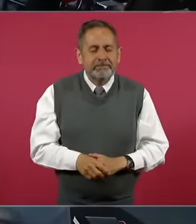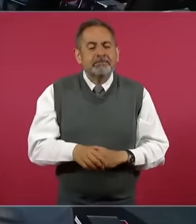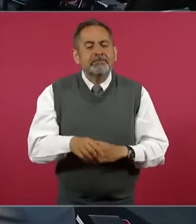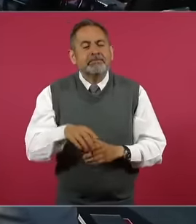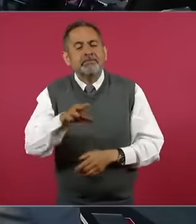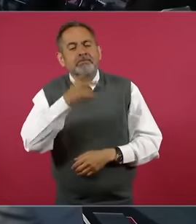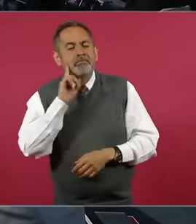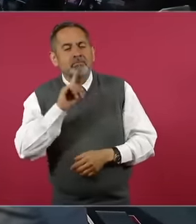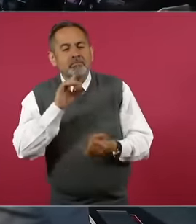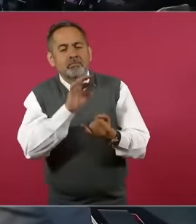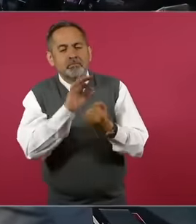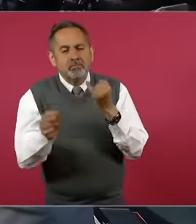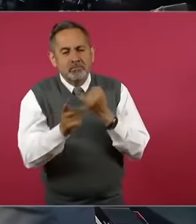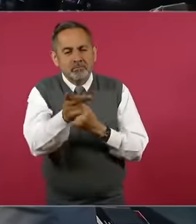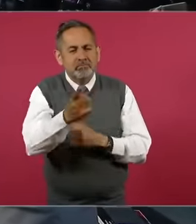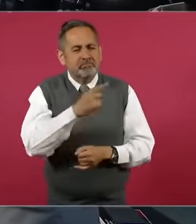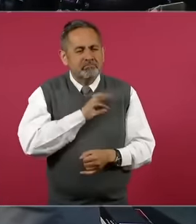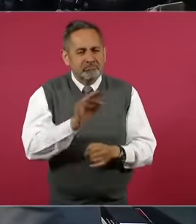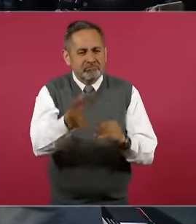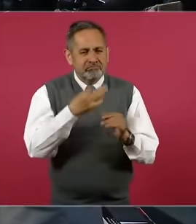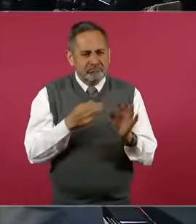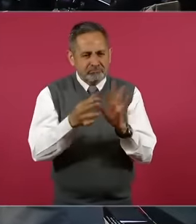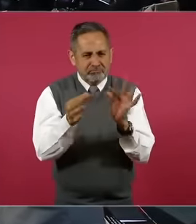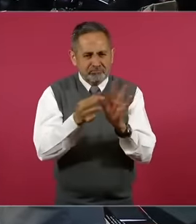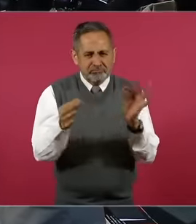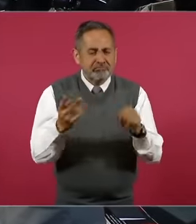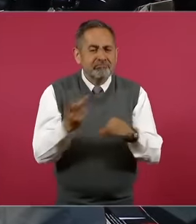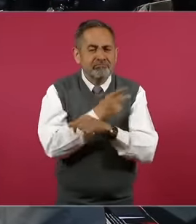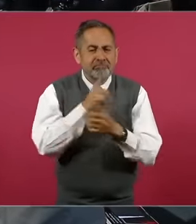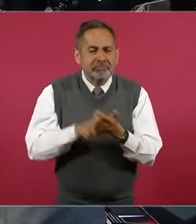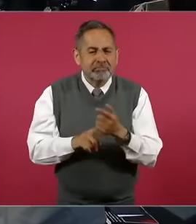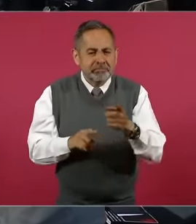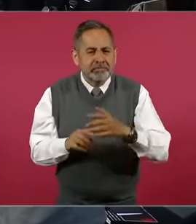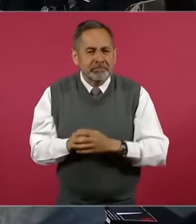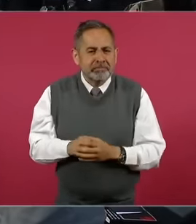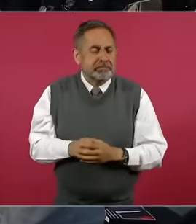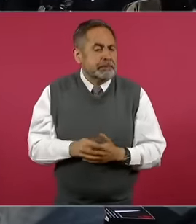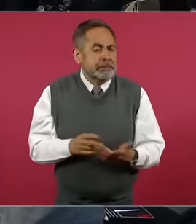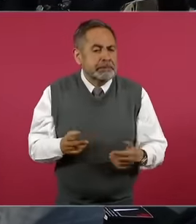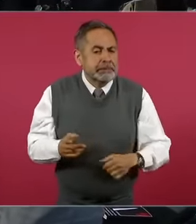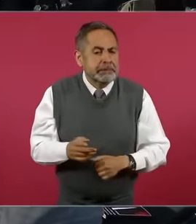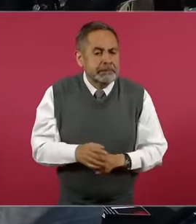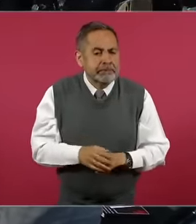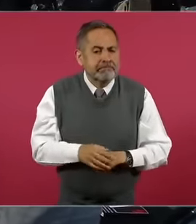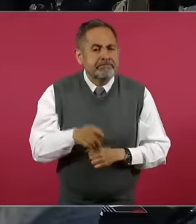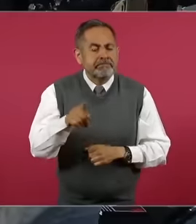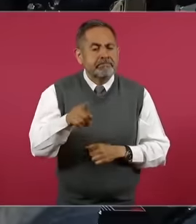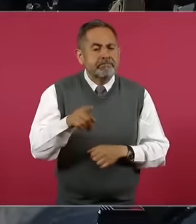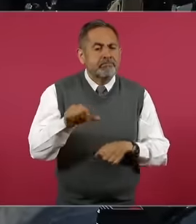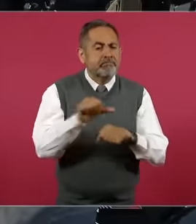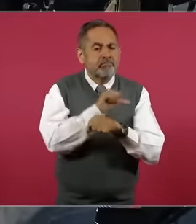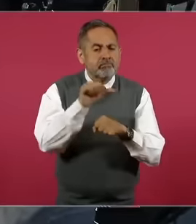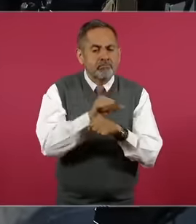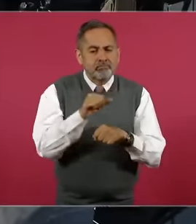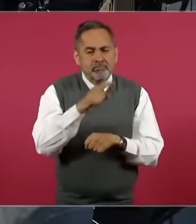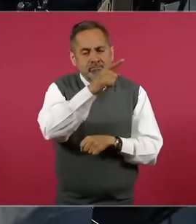Por último, ¿qué nos puede comentar acerca de la extensión de regularización de vehículos